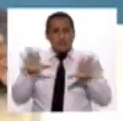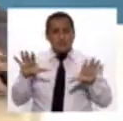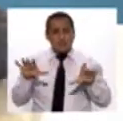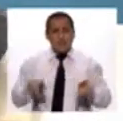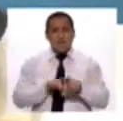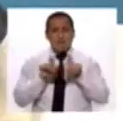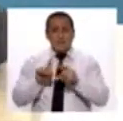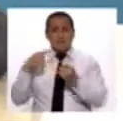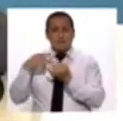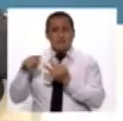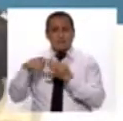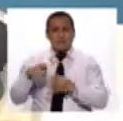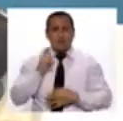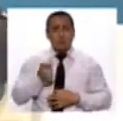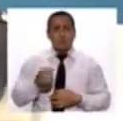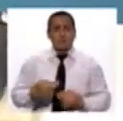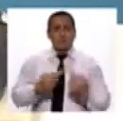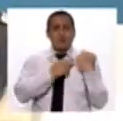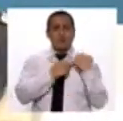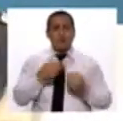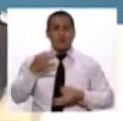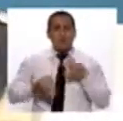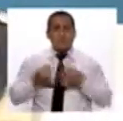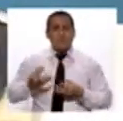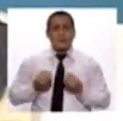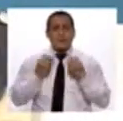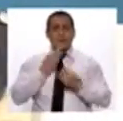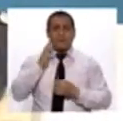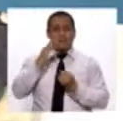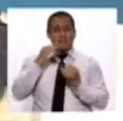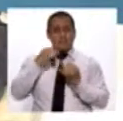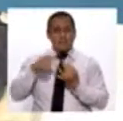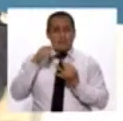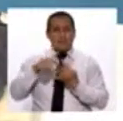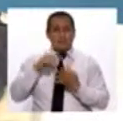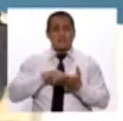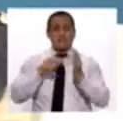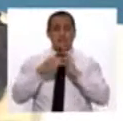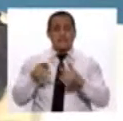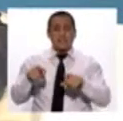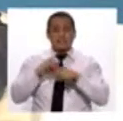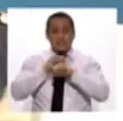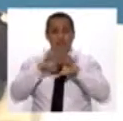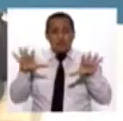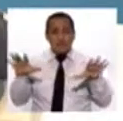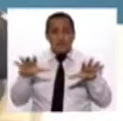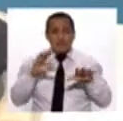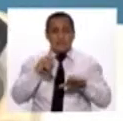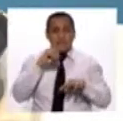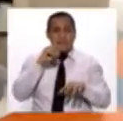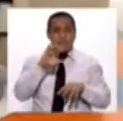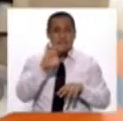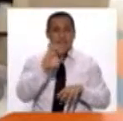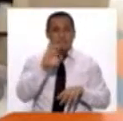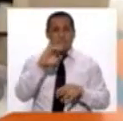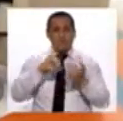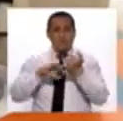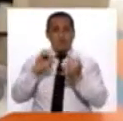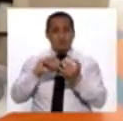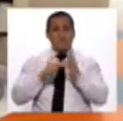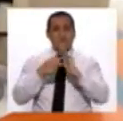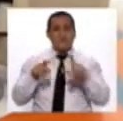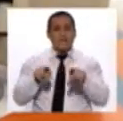difundido entre todos los jueces como una potestad judicial para aplicarse caso por caso. Difuso es por difundido. Por difundido, porque lo tienen todos los